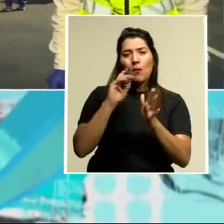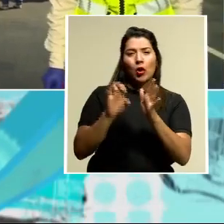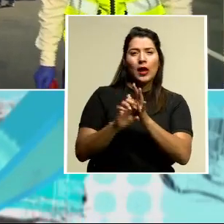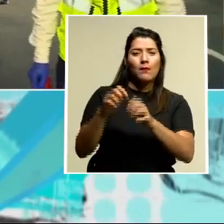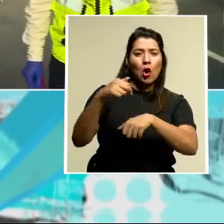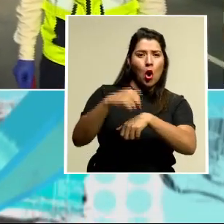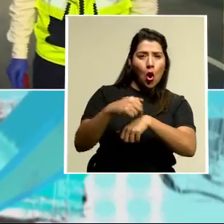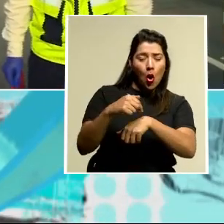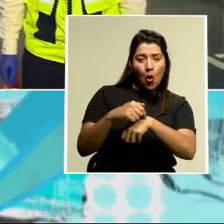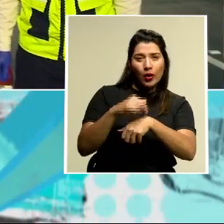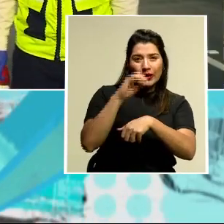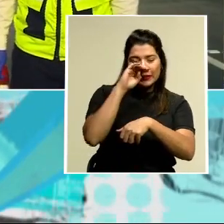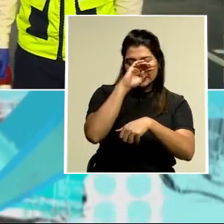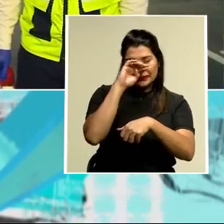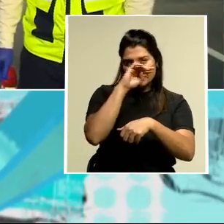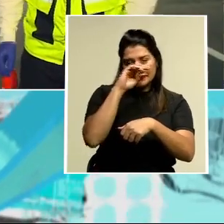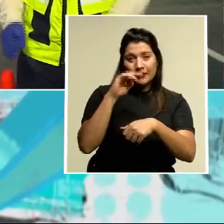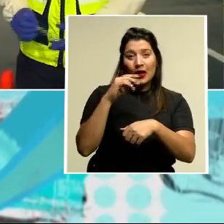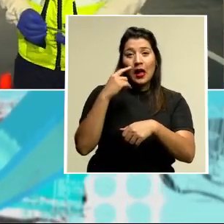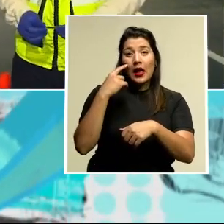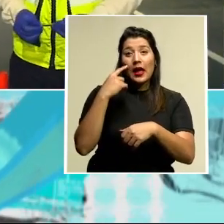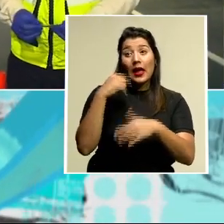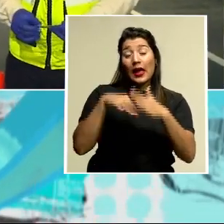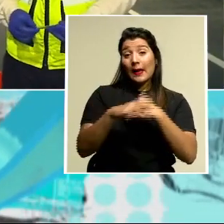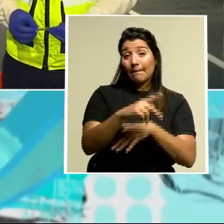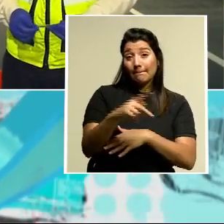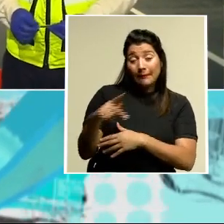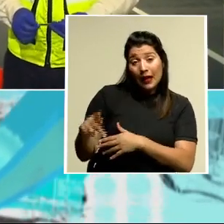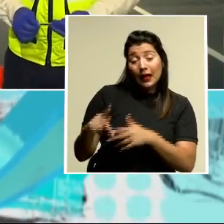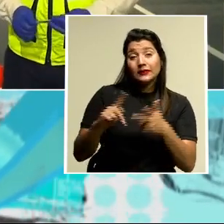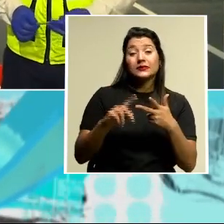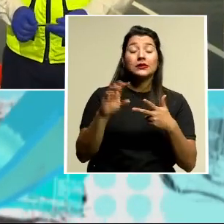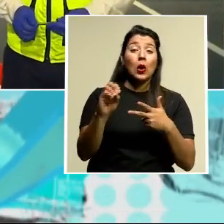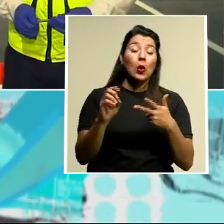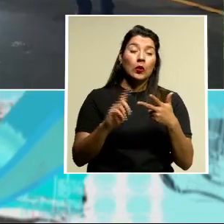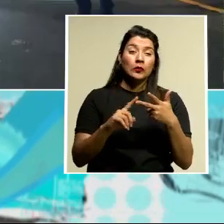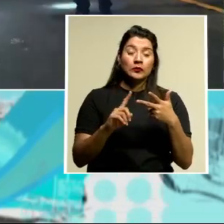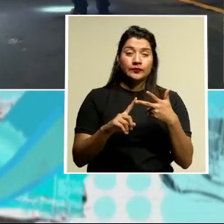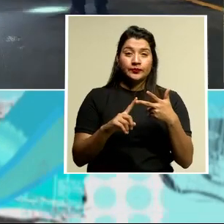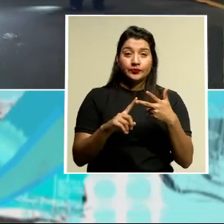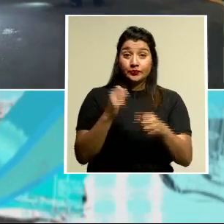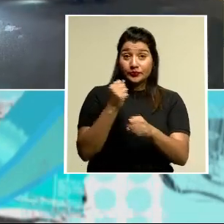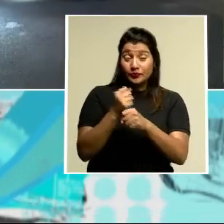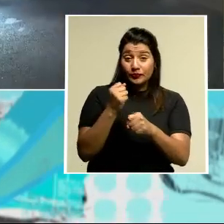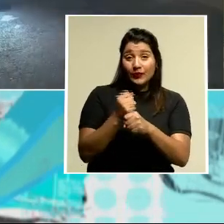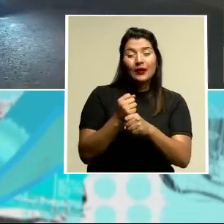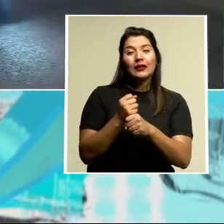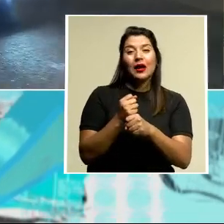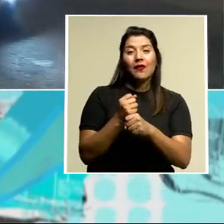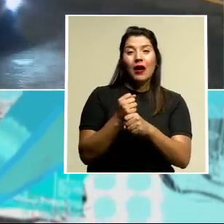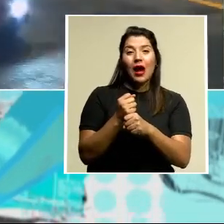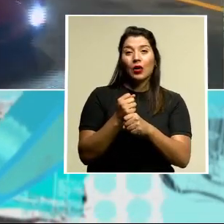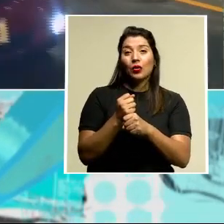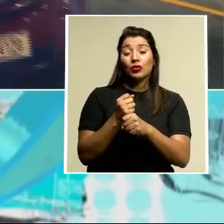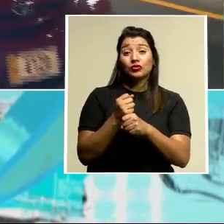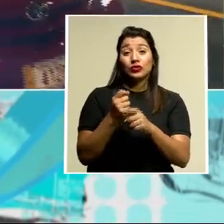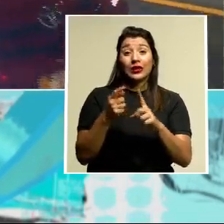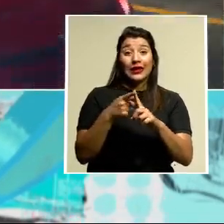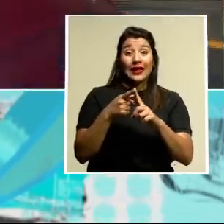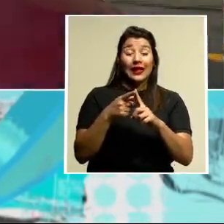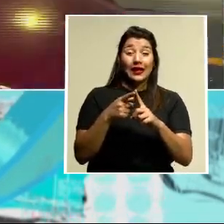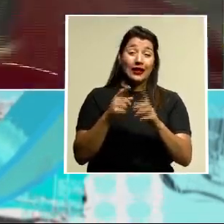efecto que produce la medida que estamos considerando, ¿verdad? No solamente las medidas de restricción vehicular, sino que incluimos algunas